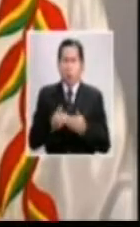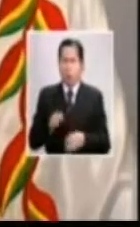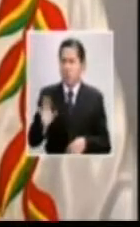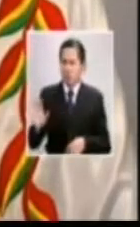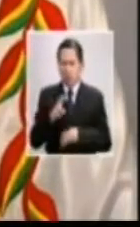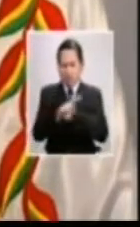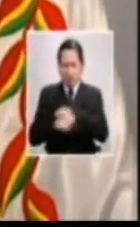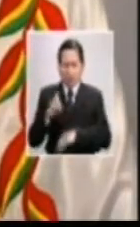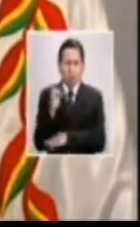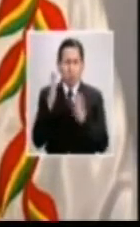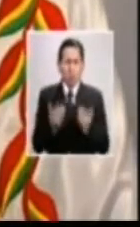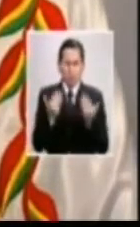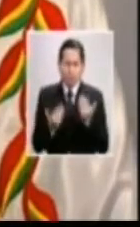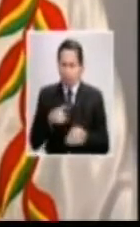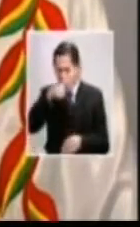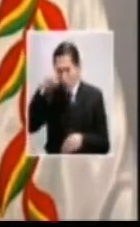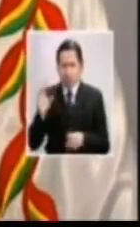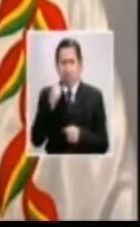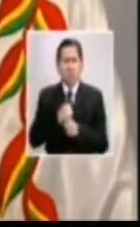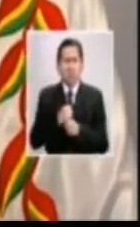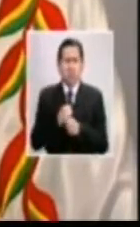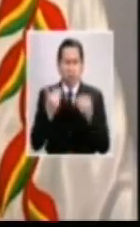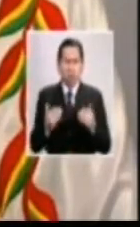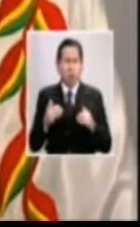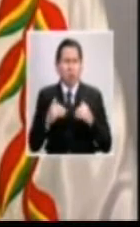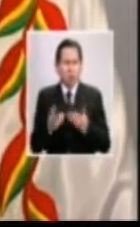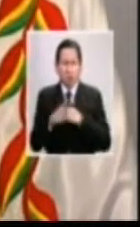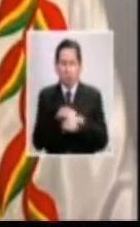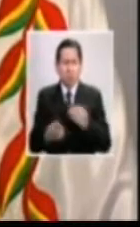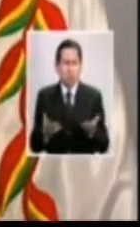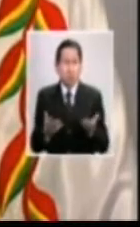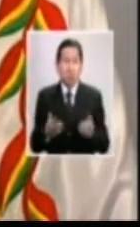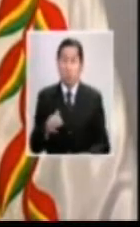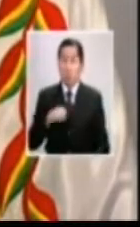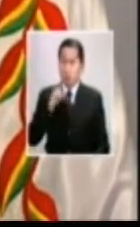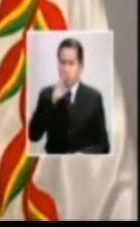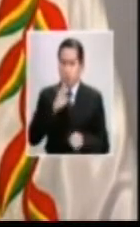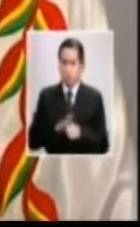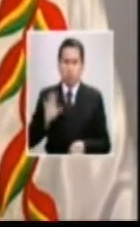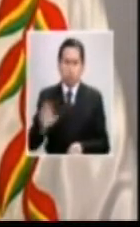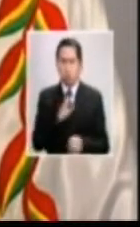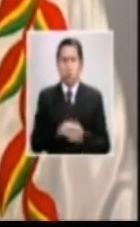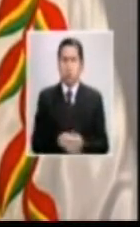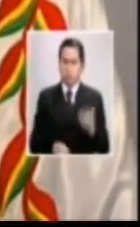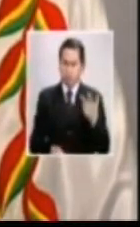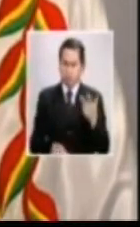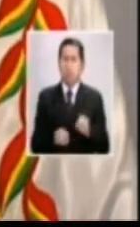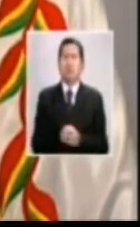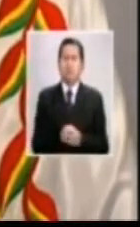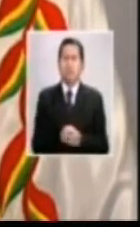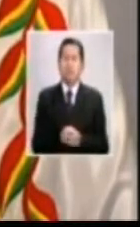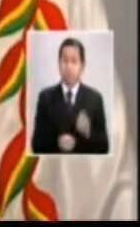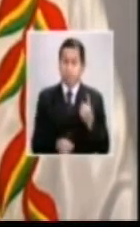el Parlamento Nacional. No lo hicieron y nosotros les pedimos, pero ahí están los resultados. La